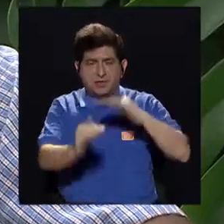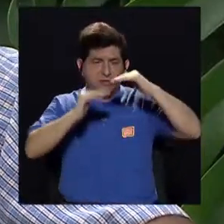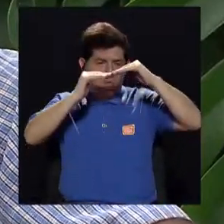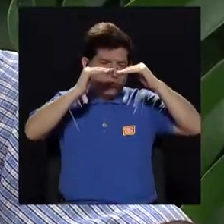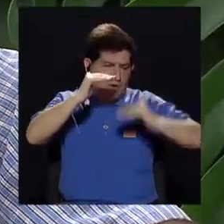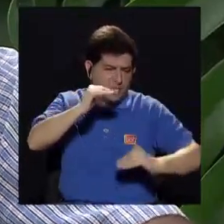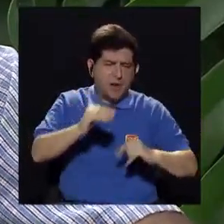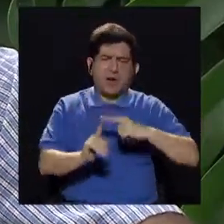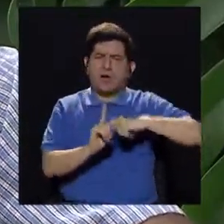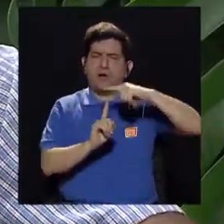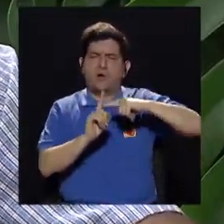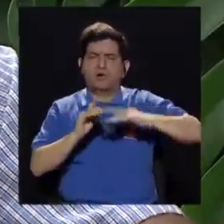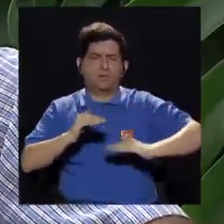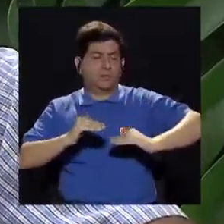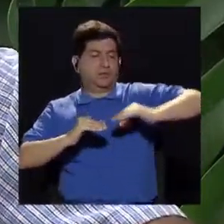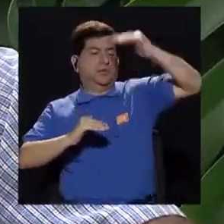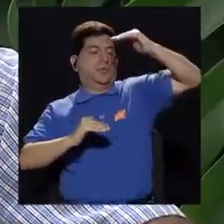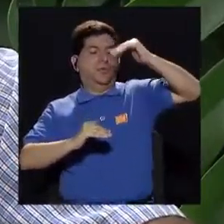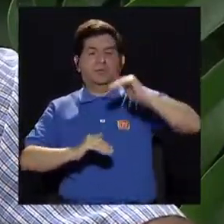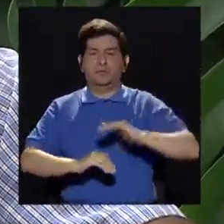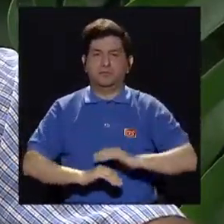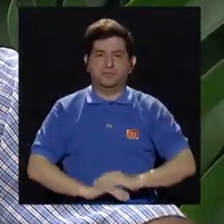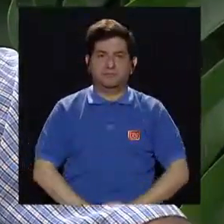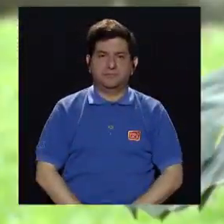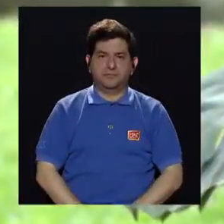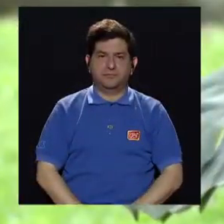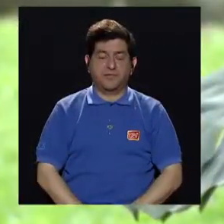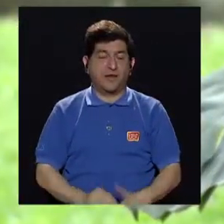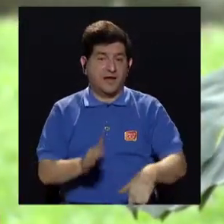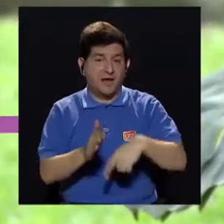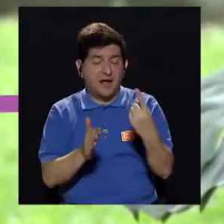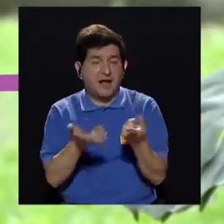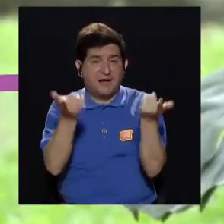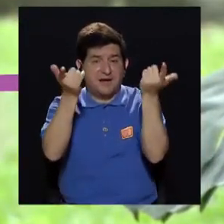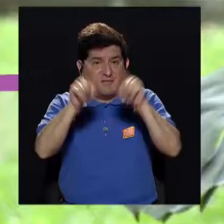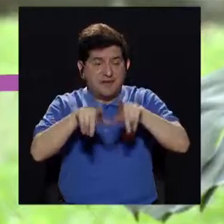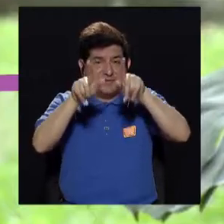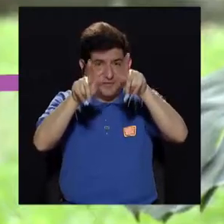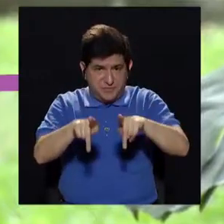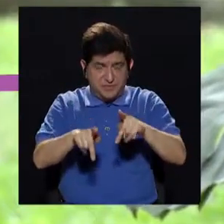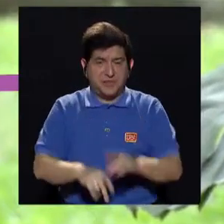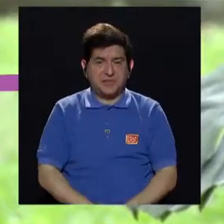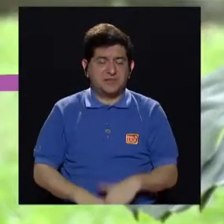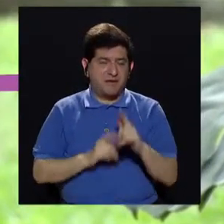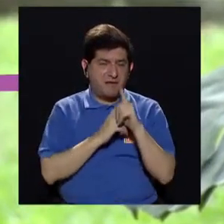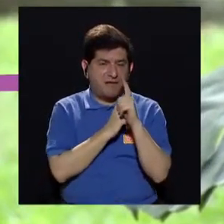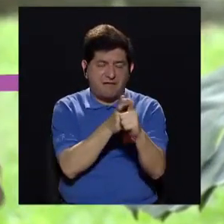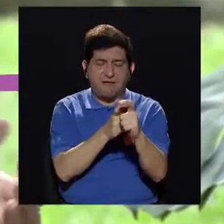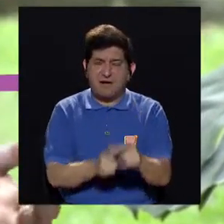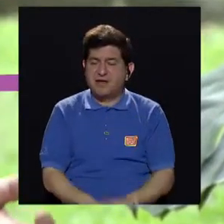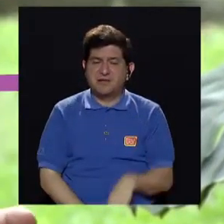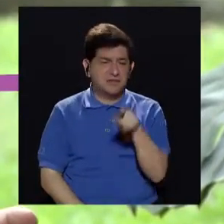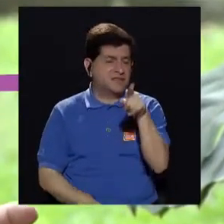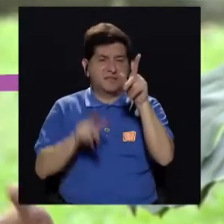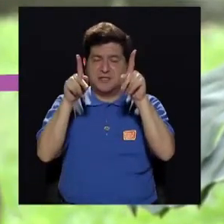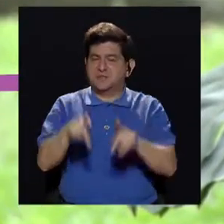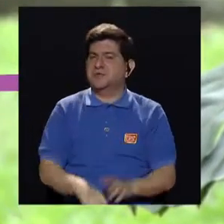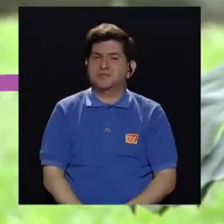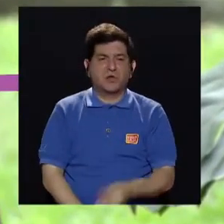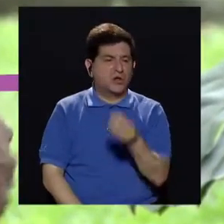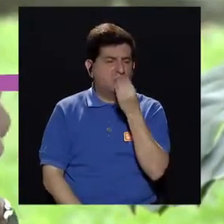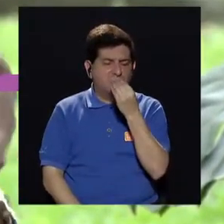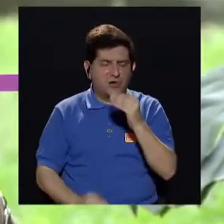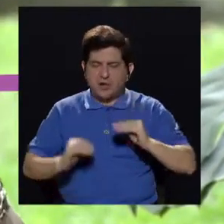la temperatura es muy alta o ahora ese tipo de situaciones. Y hablando de esto, ¿verdad? Muchas veces sucede que hay muchas personas que salen a correr sin desayunar